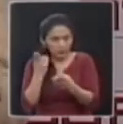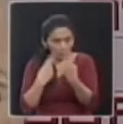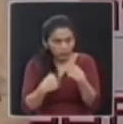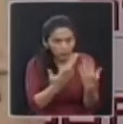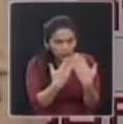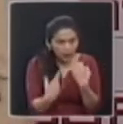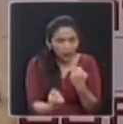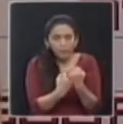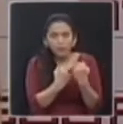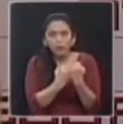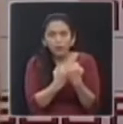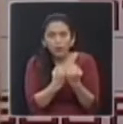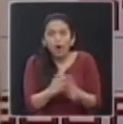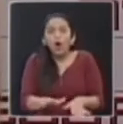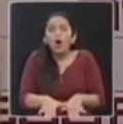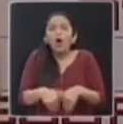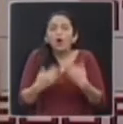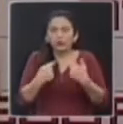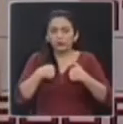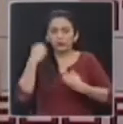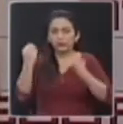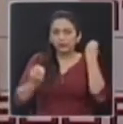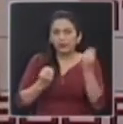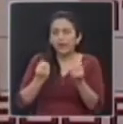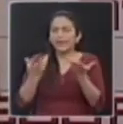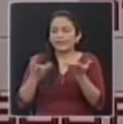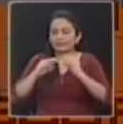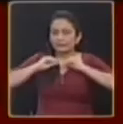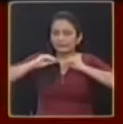así llegar a ser y lograr el